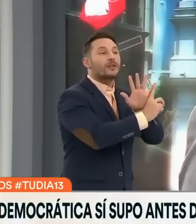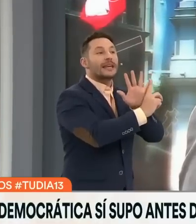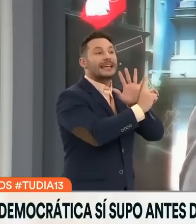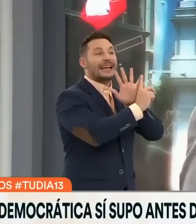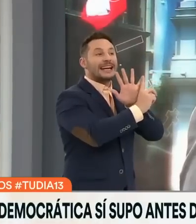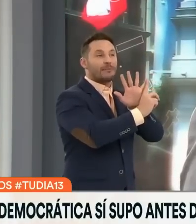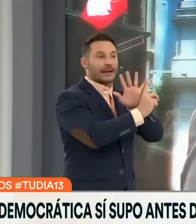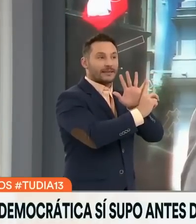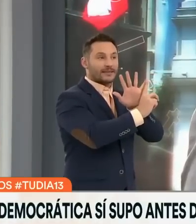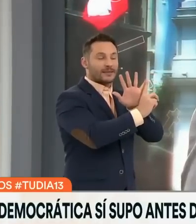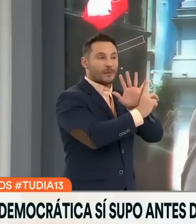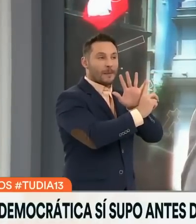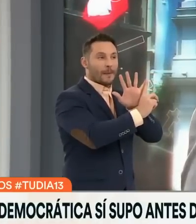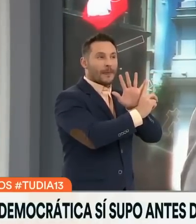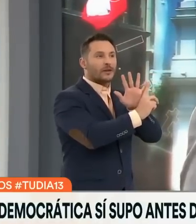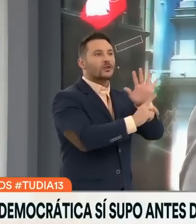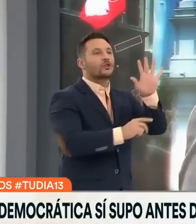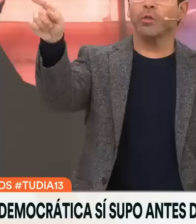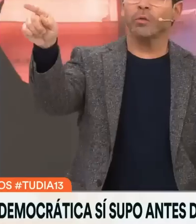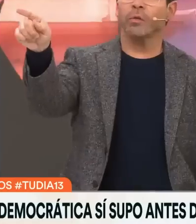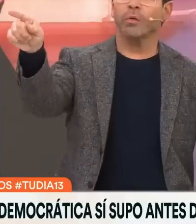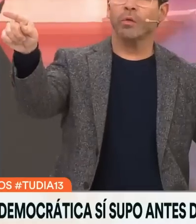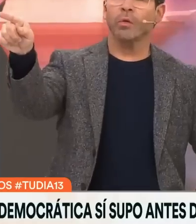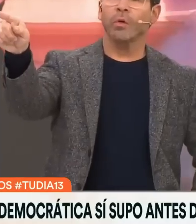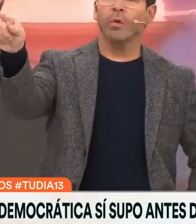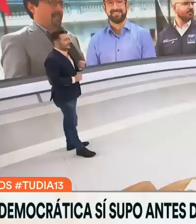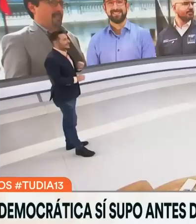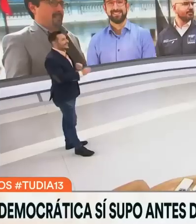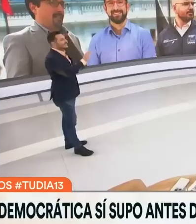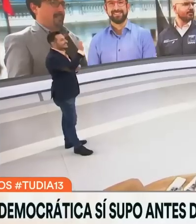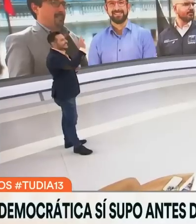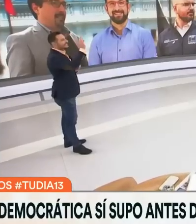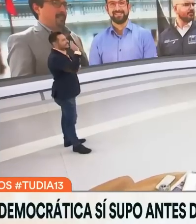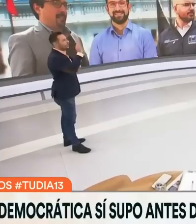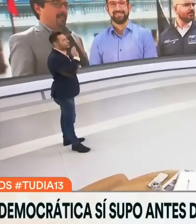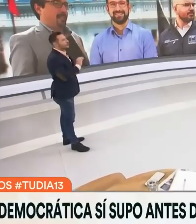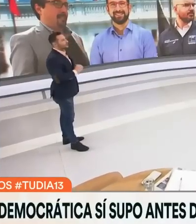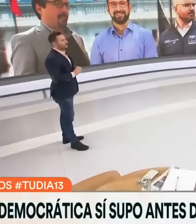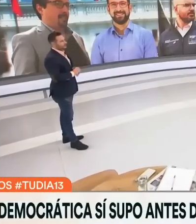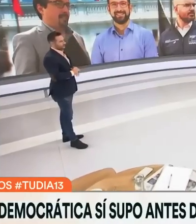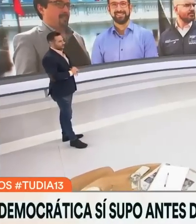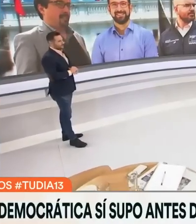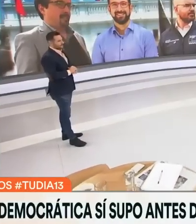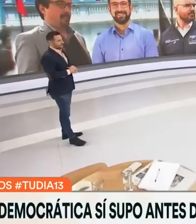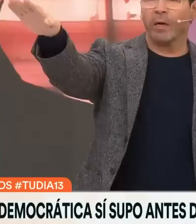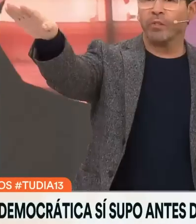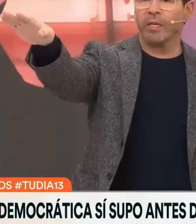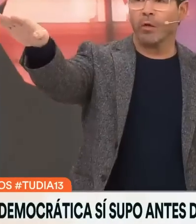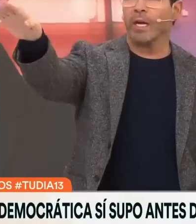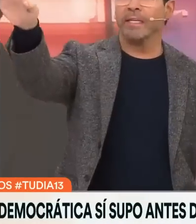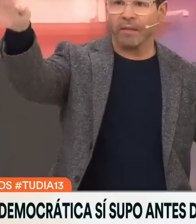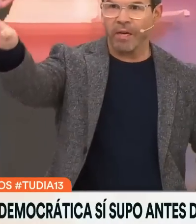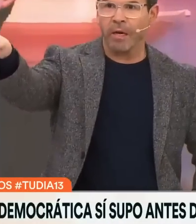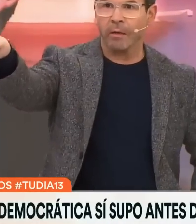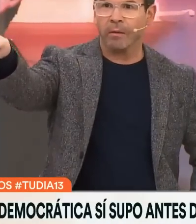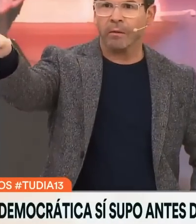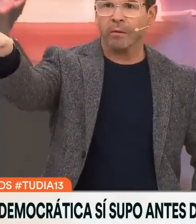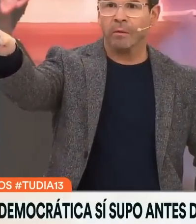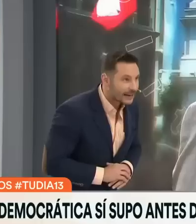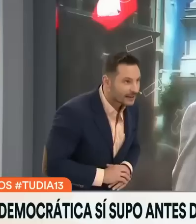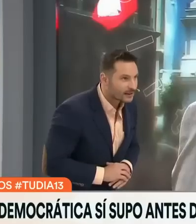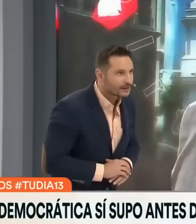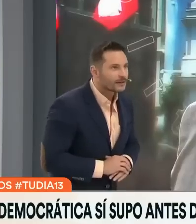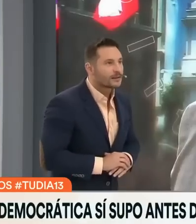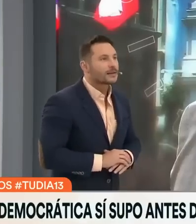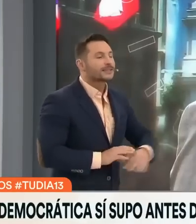equipo de Catalina Pérez. Entonces, todos ellos sabían el día 6 de junio. Pero aquí tenemos una autoridad de un senador. ¿Él sabía?